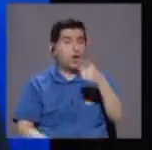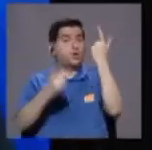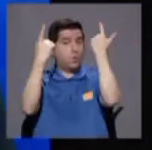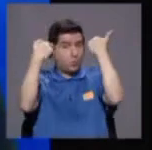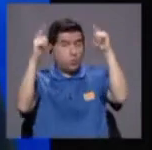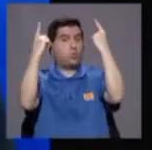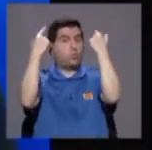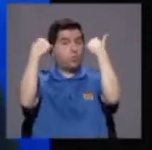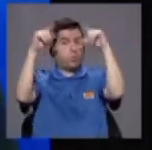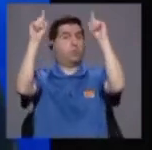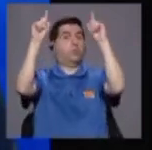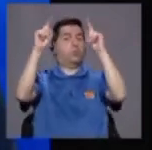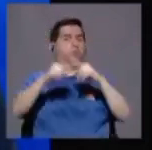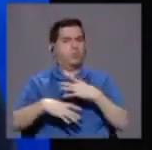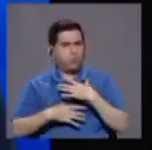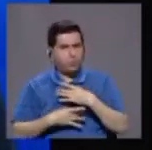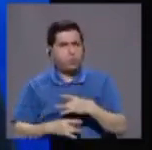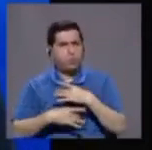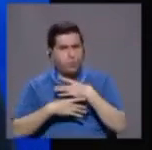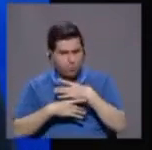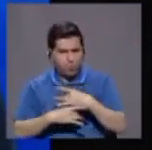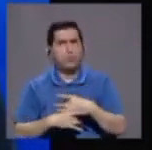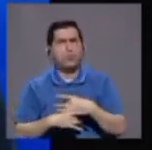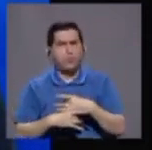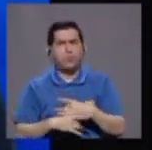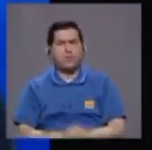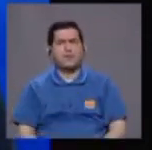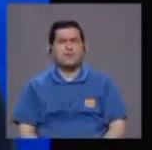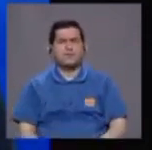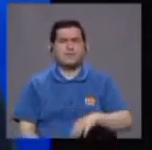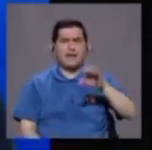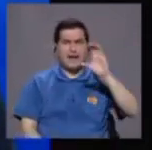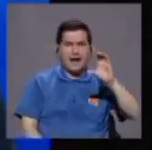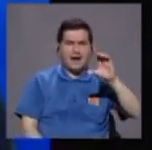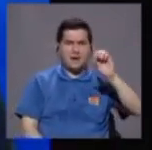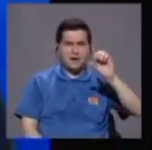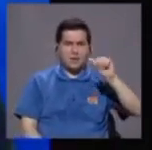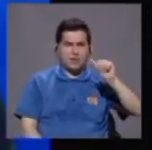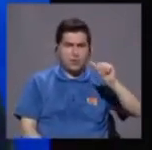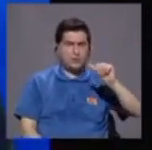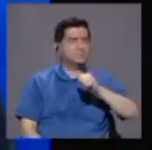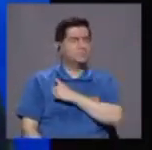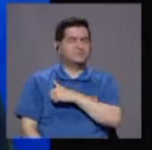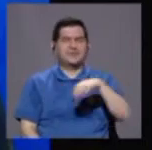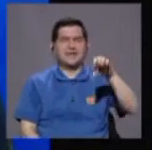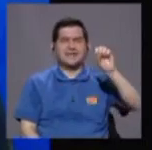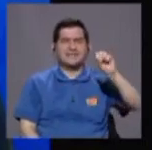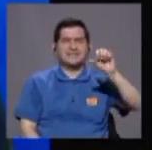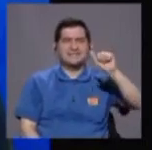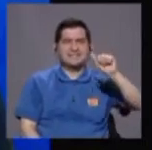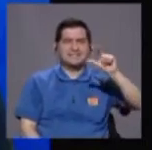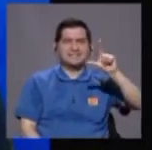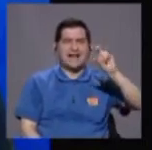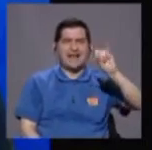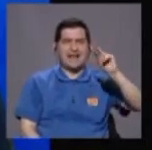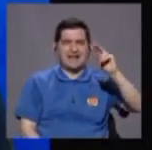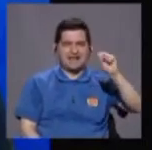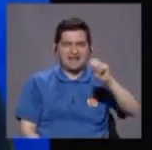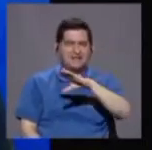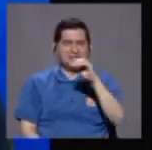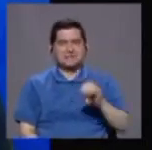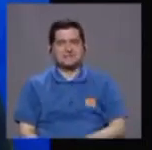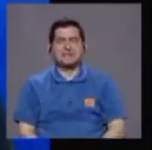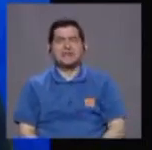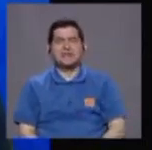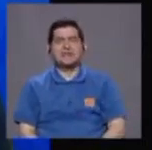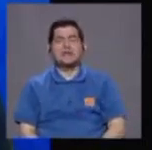éxito y llamó la atención de Carlos Salinas y del propio secretario Miguel de la Madrid,